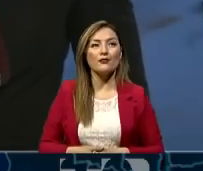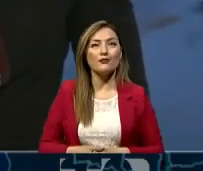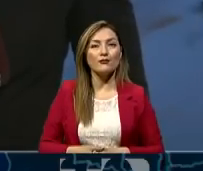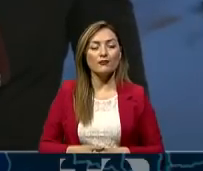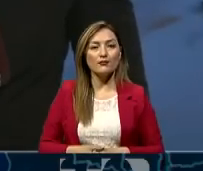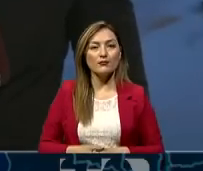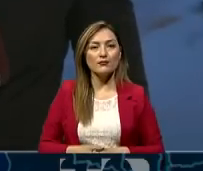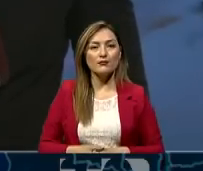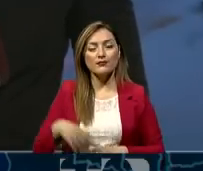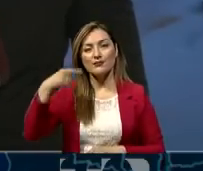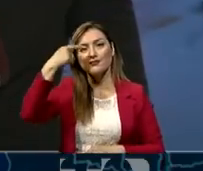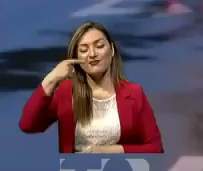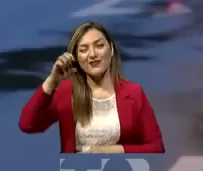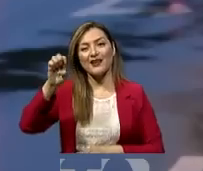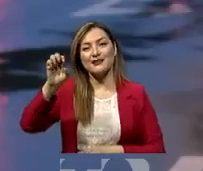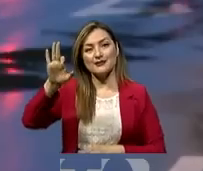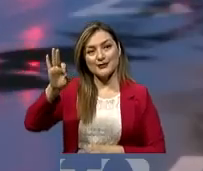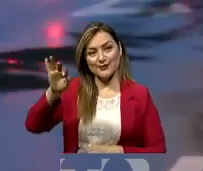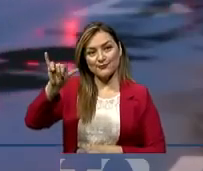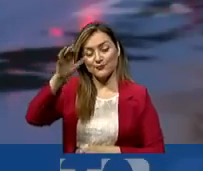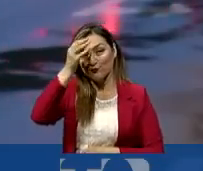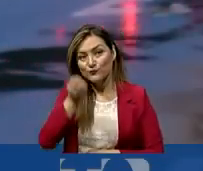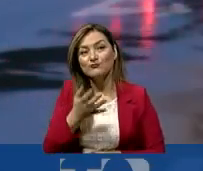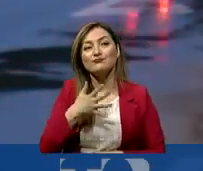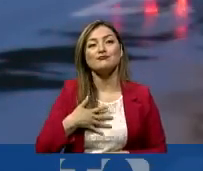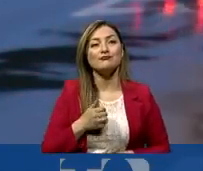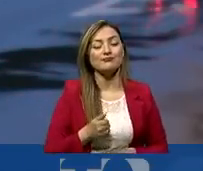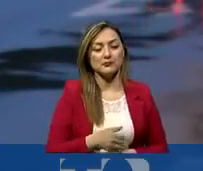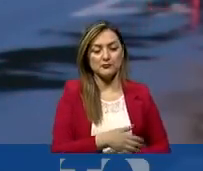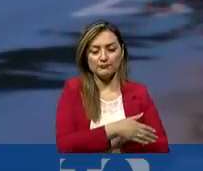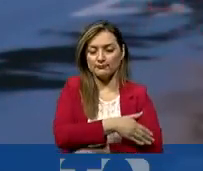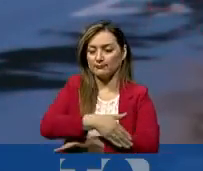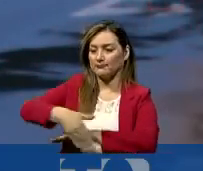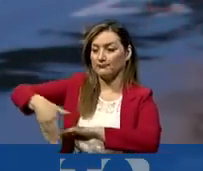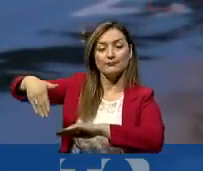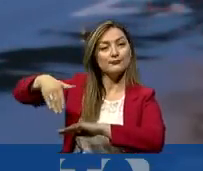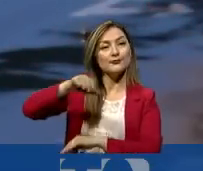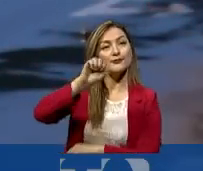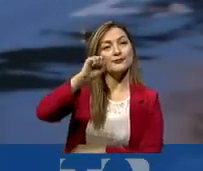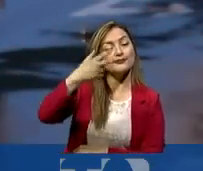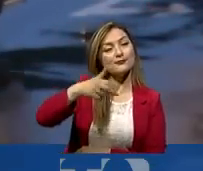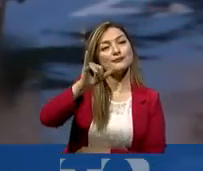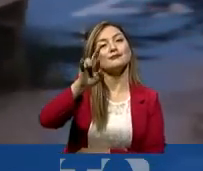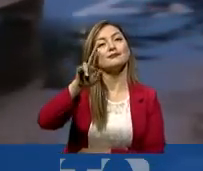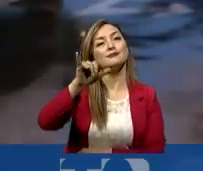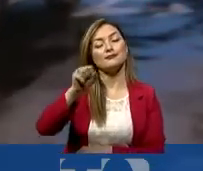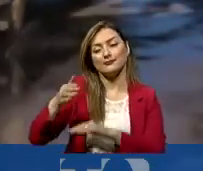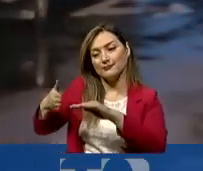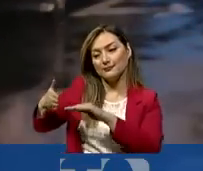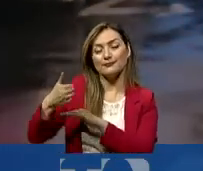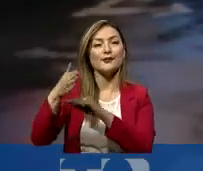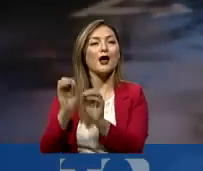Steffi, Isabel, amigos, ¿qué tal? Muy buenos días. Me encuentro en la avenida de los Chiris y Naciones Unidas. Oigan, contarles que sí, en pocos